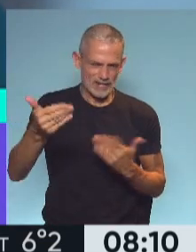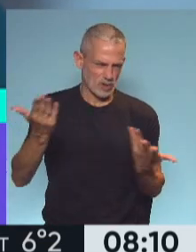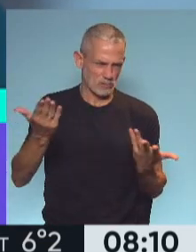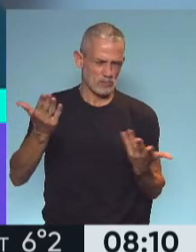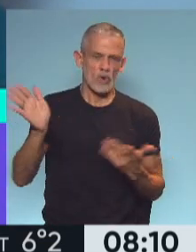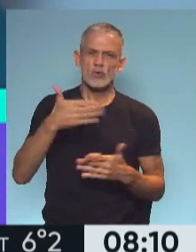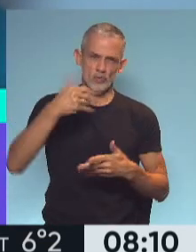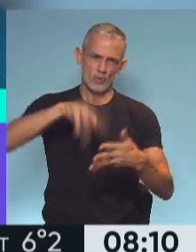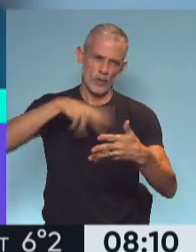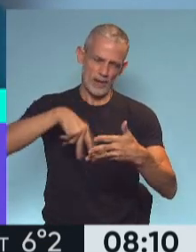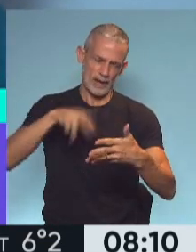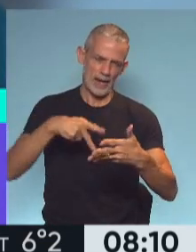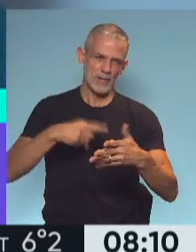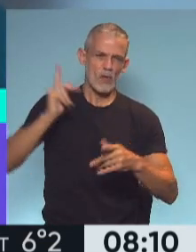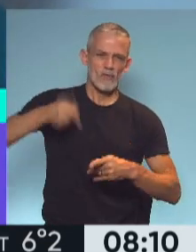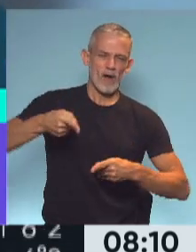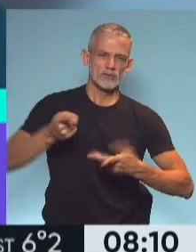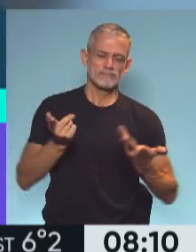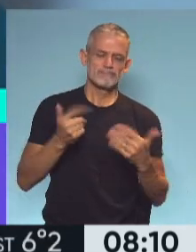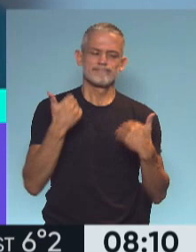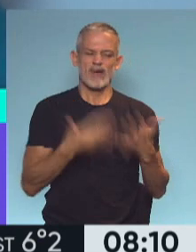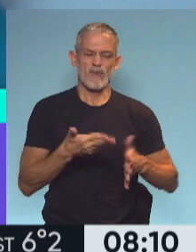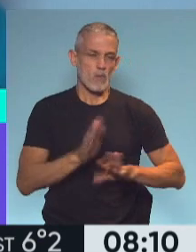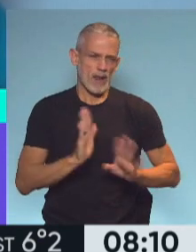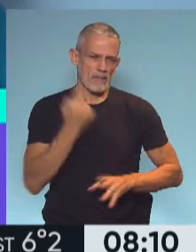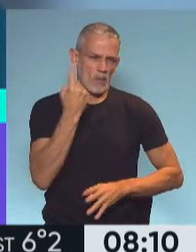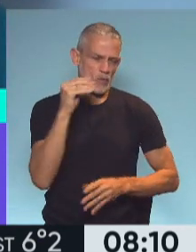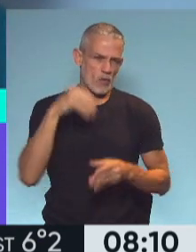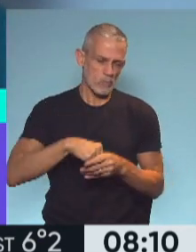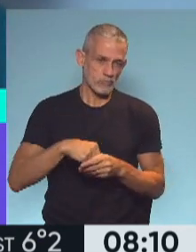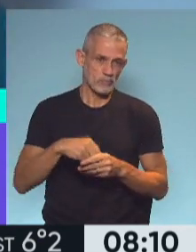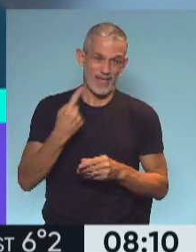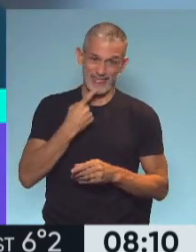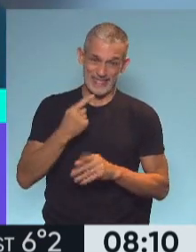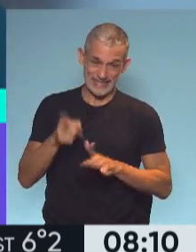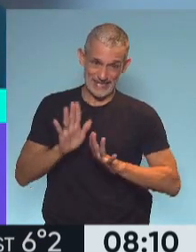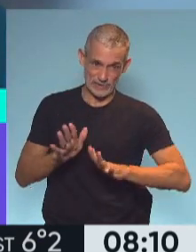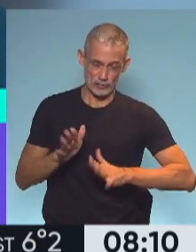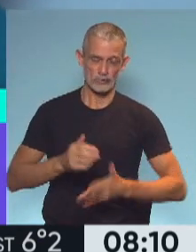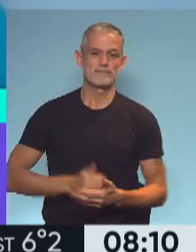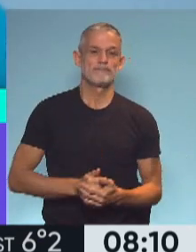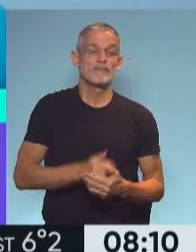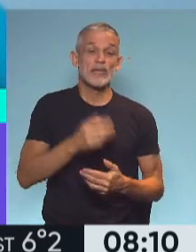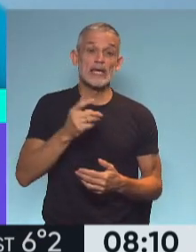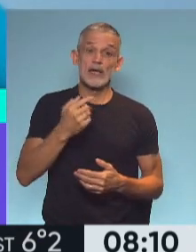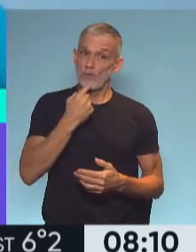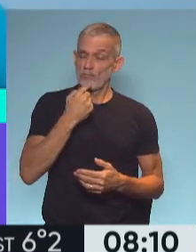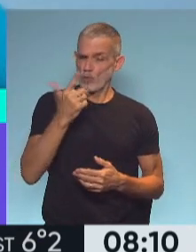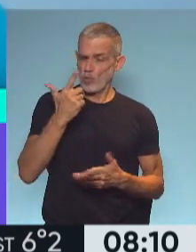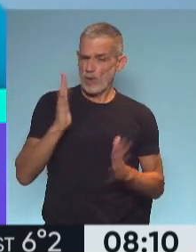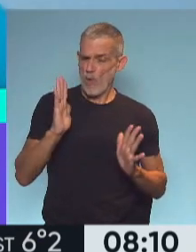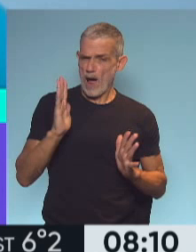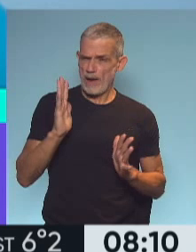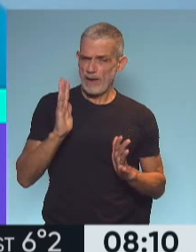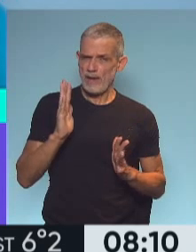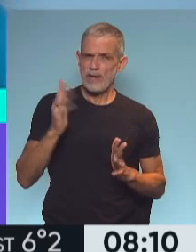Todos leímos el fallo, es un voto en particular el que afirma eso. Sin lugar a dudas,